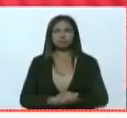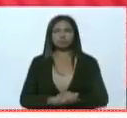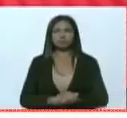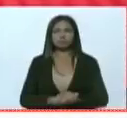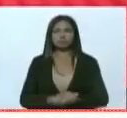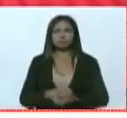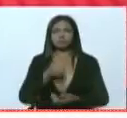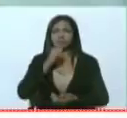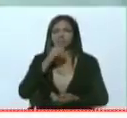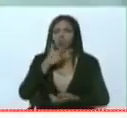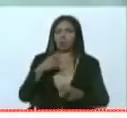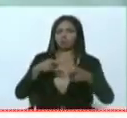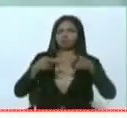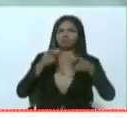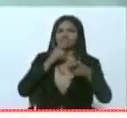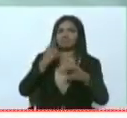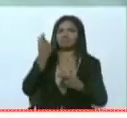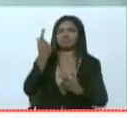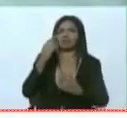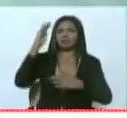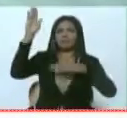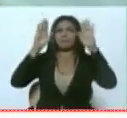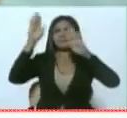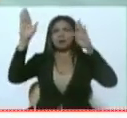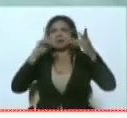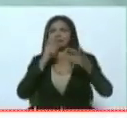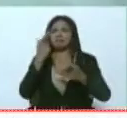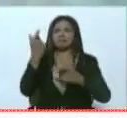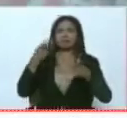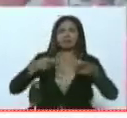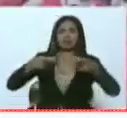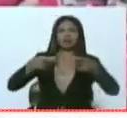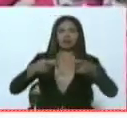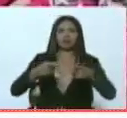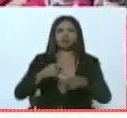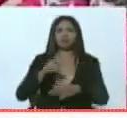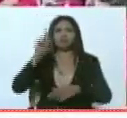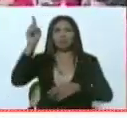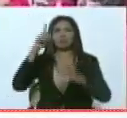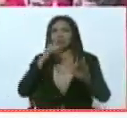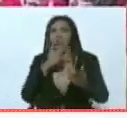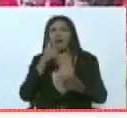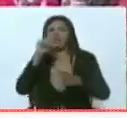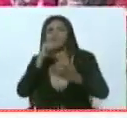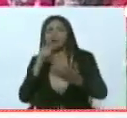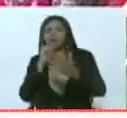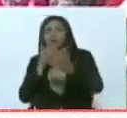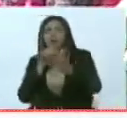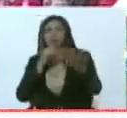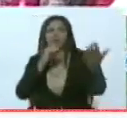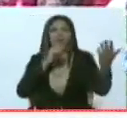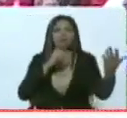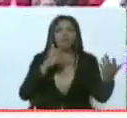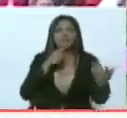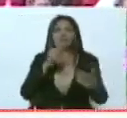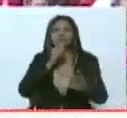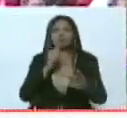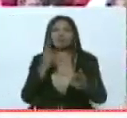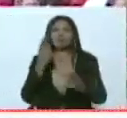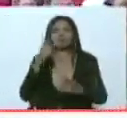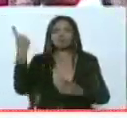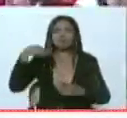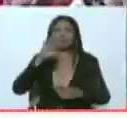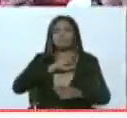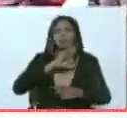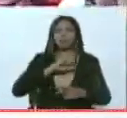¿Quién no tiene el carné? Levanten la mano el que no tiene el carné. Por allá no tiene el carné. Levanten la mano los que tienen su